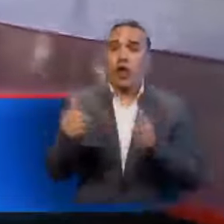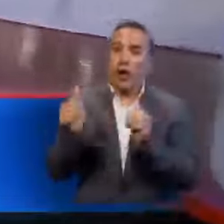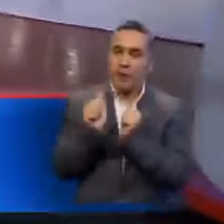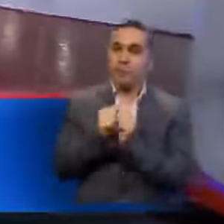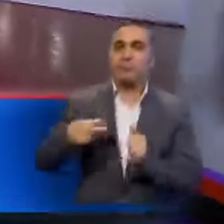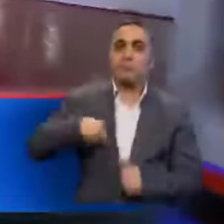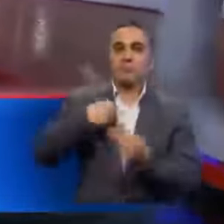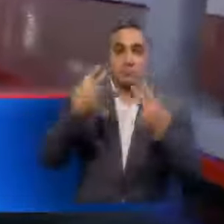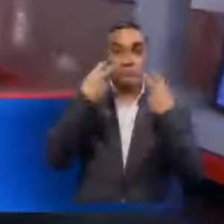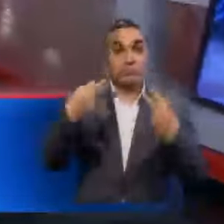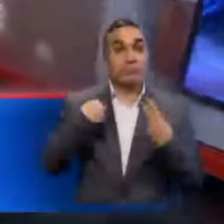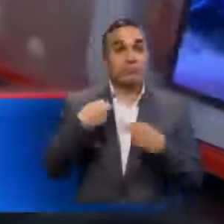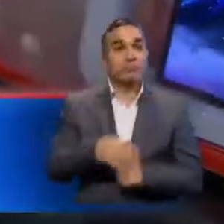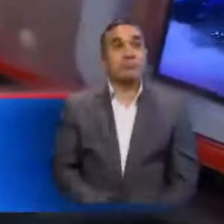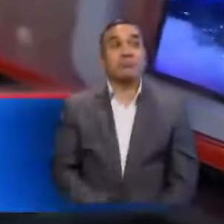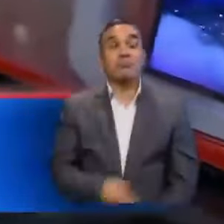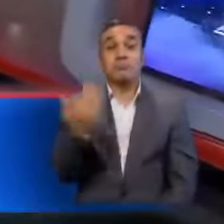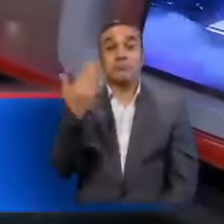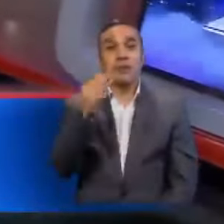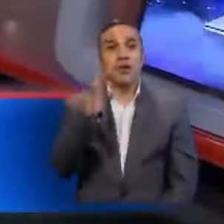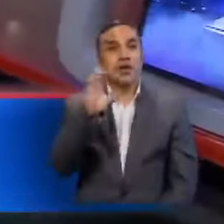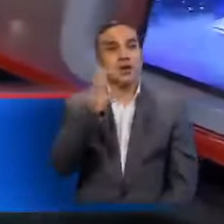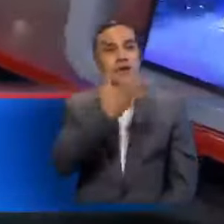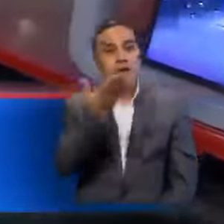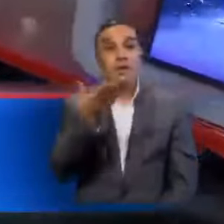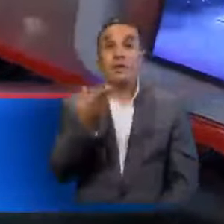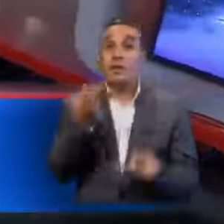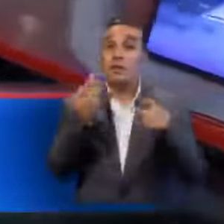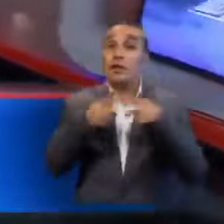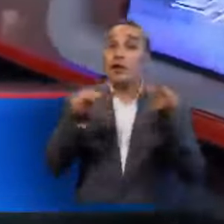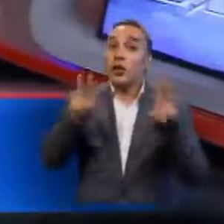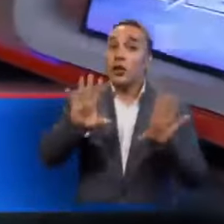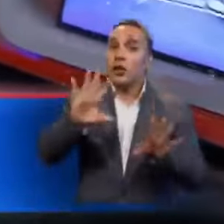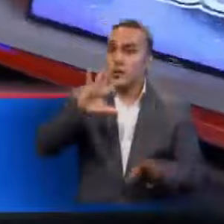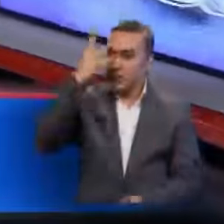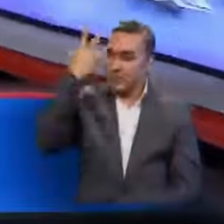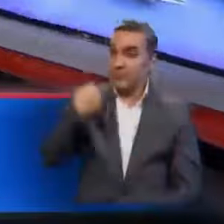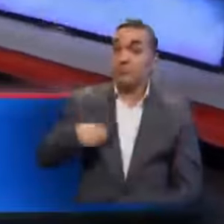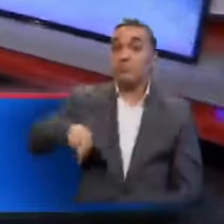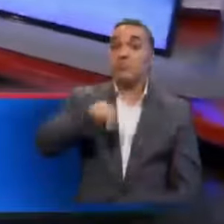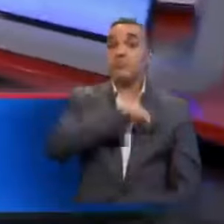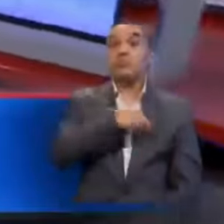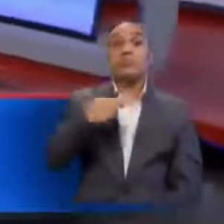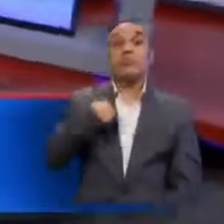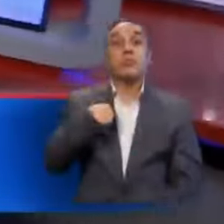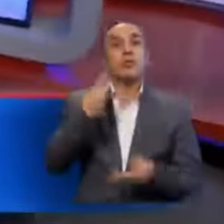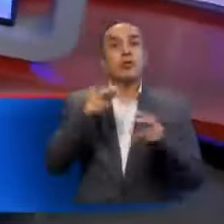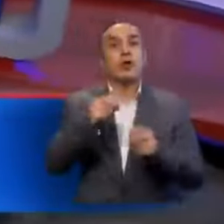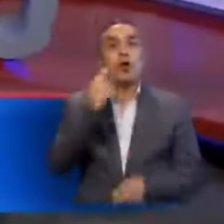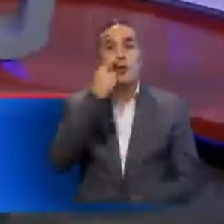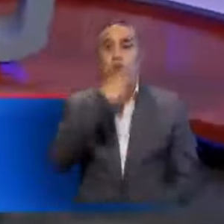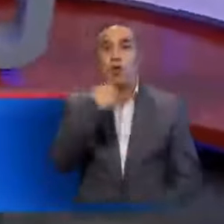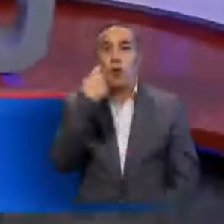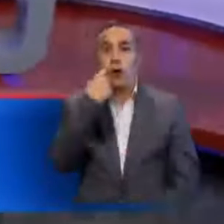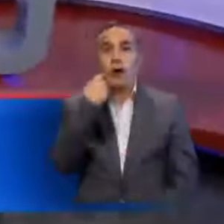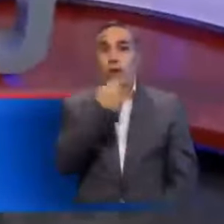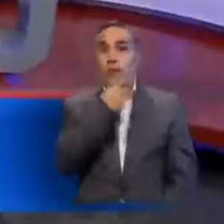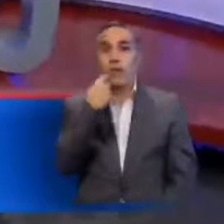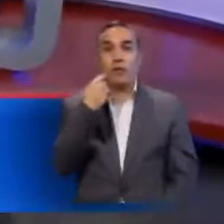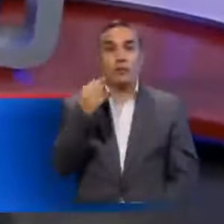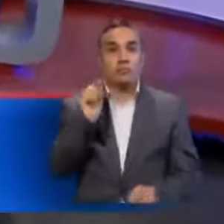6, por la única pantalla, la mejor, la de TCNK. Pero además, ¿sabes qué? Déjame decirte que vamos a tener la previa en De Boca en Boca a partir de las 4 de la tarde.